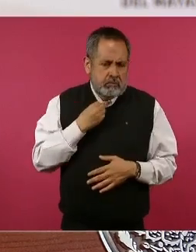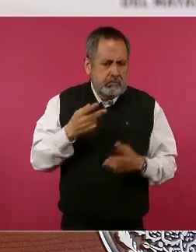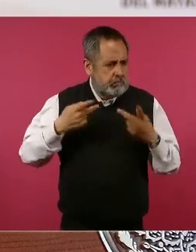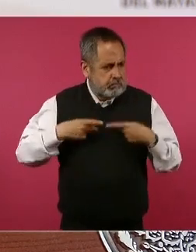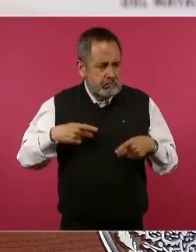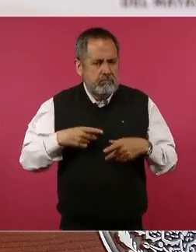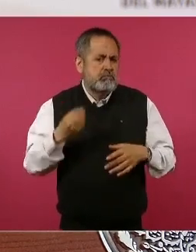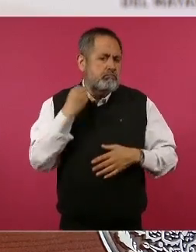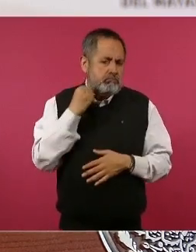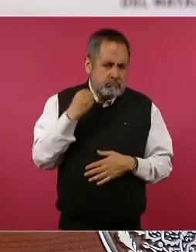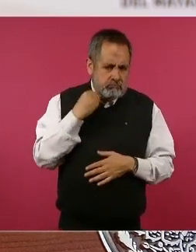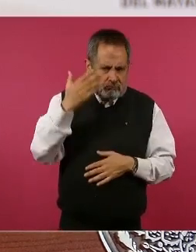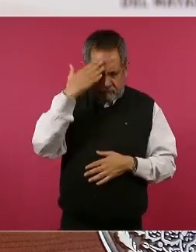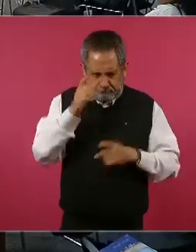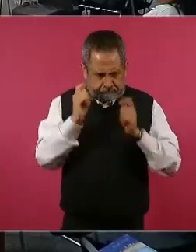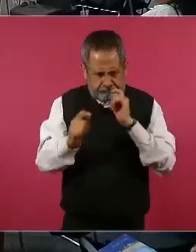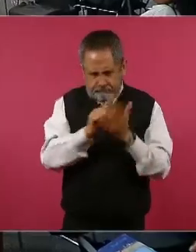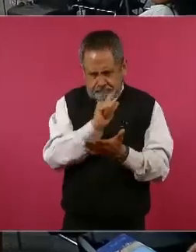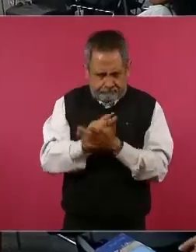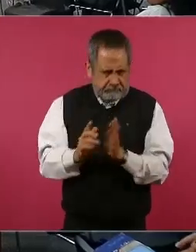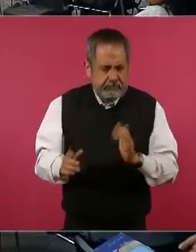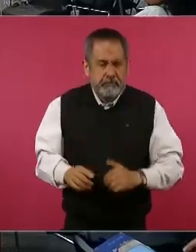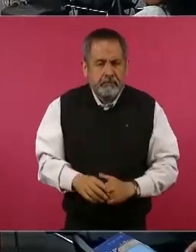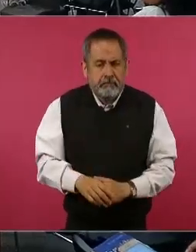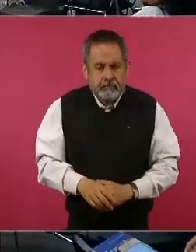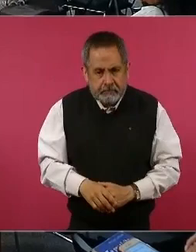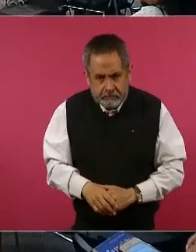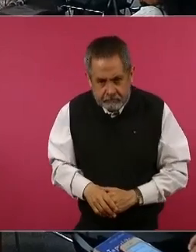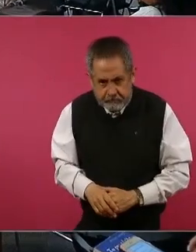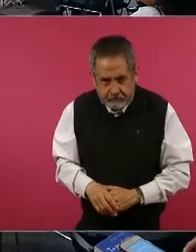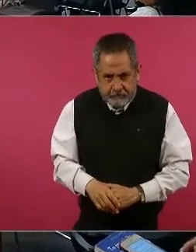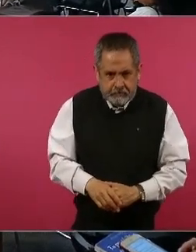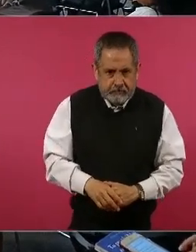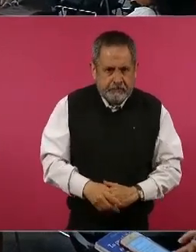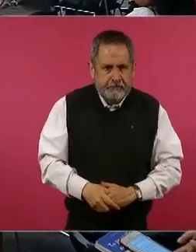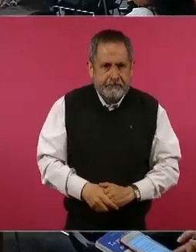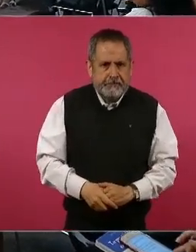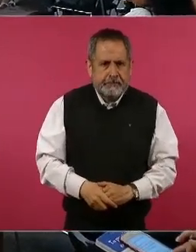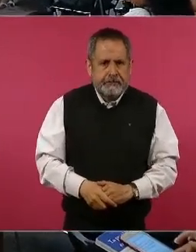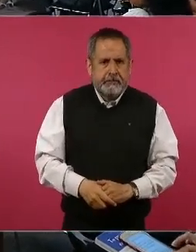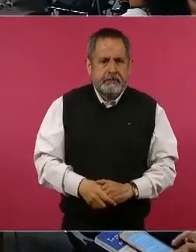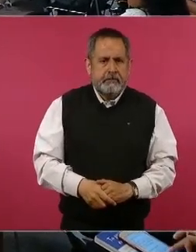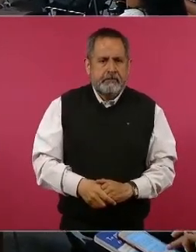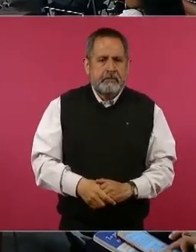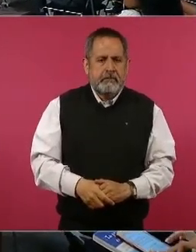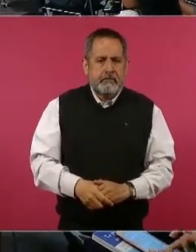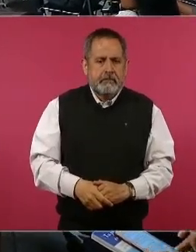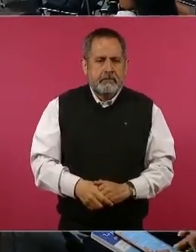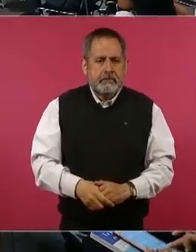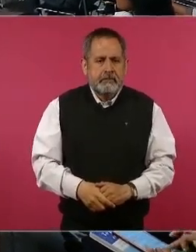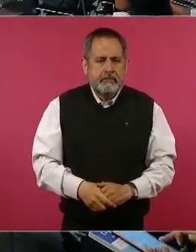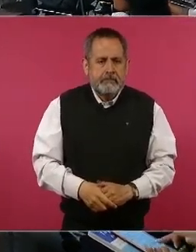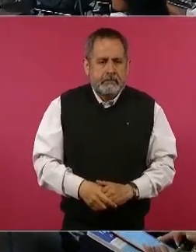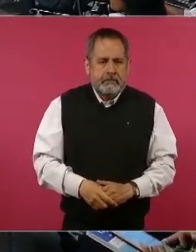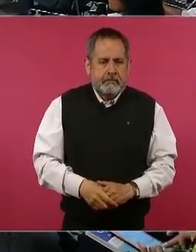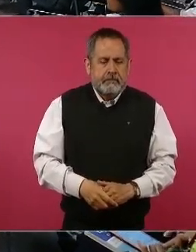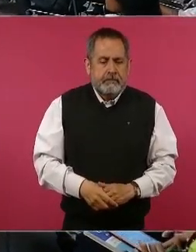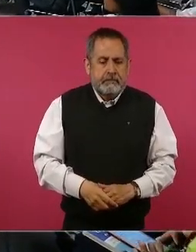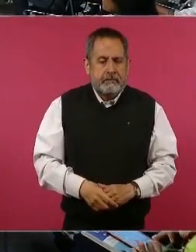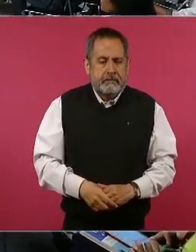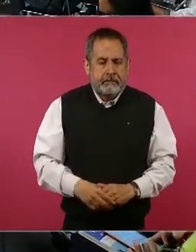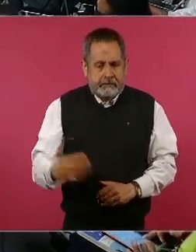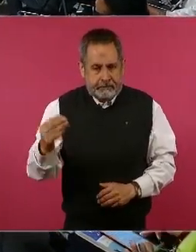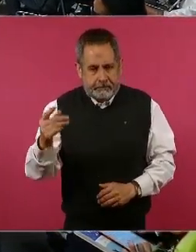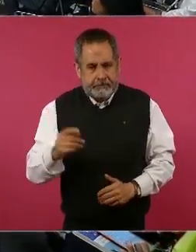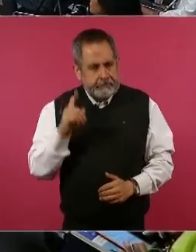ciudadanos, abogados. Pero si producto de estas consultas se sugieren cambios a la iniciativa que usted presentó inicialmente,